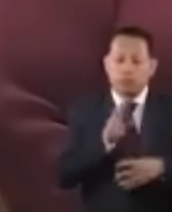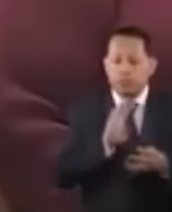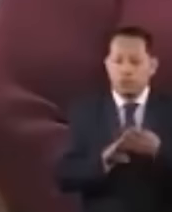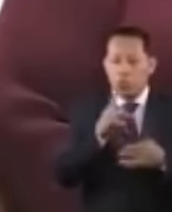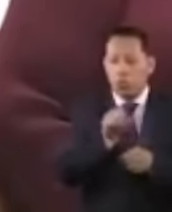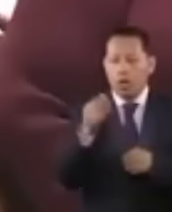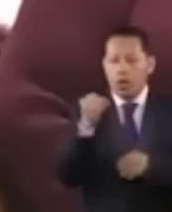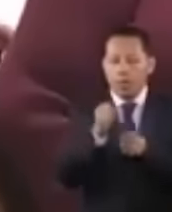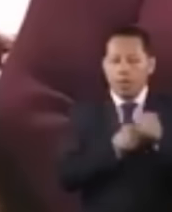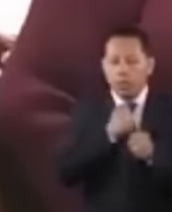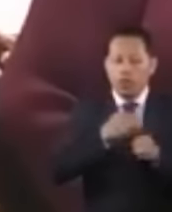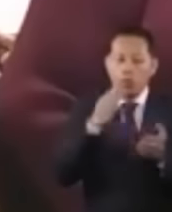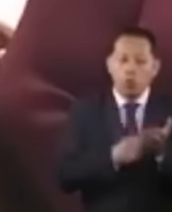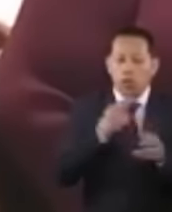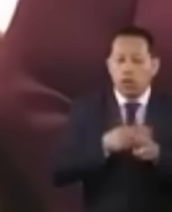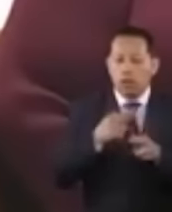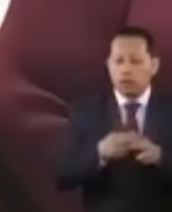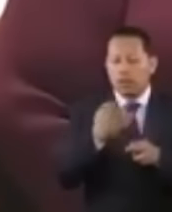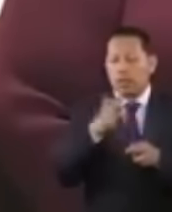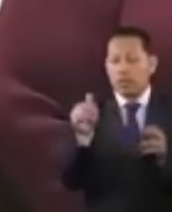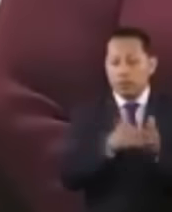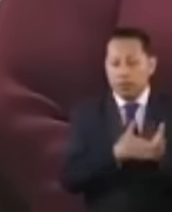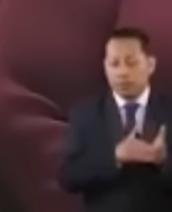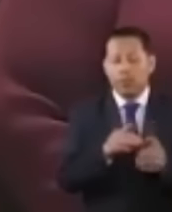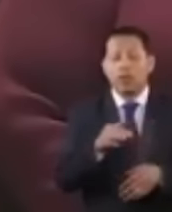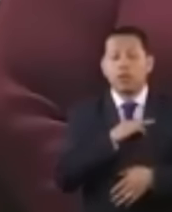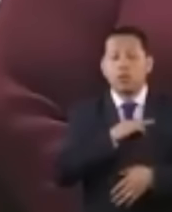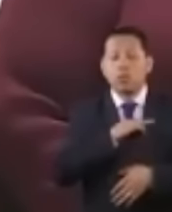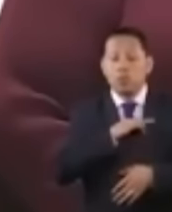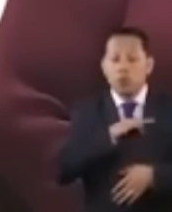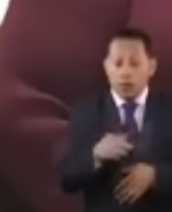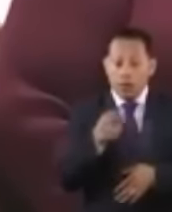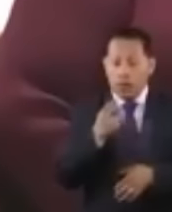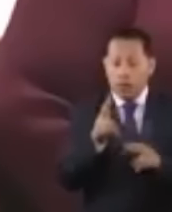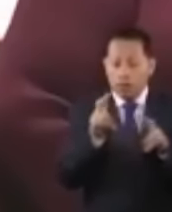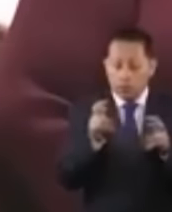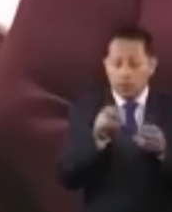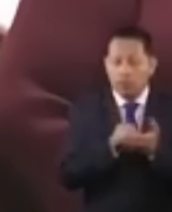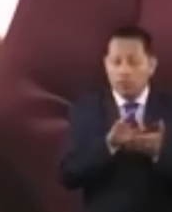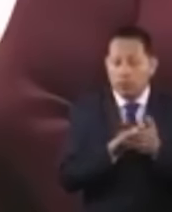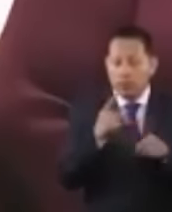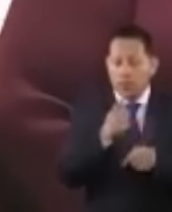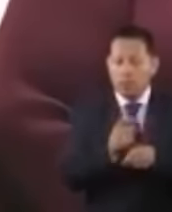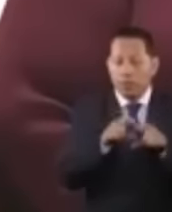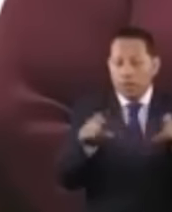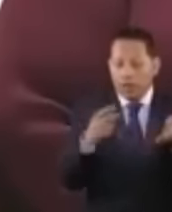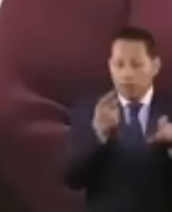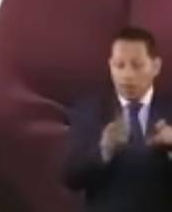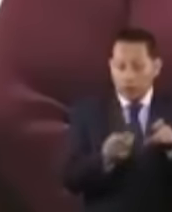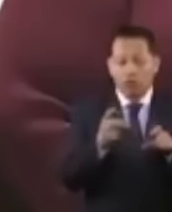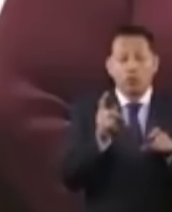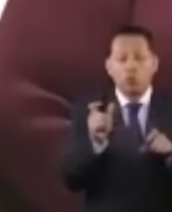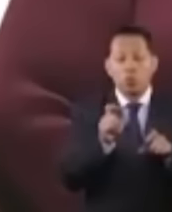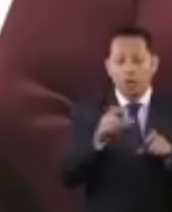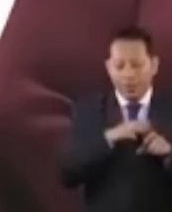de 1 a 9 años y multa hasta de 10,000 pesos. Se considerará en el supuesto previsto en el primer párrafo de esta fracción al que